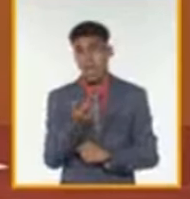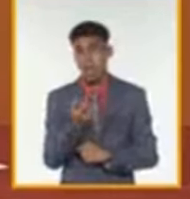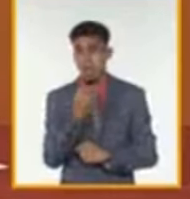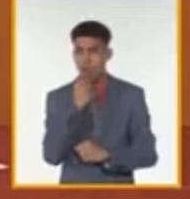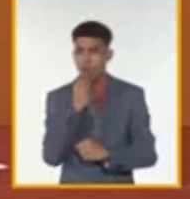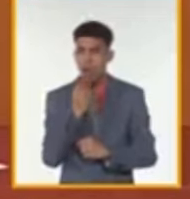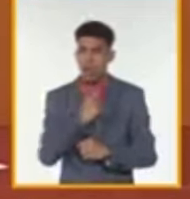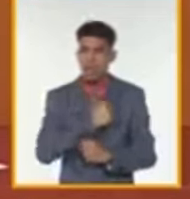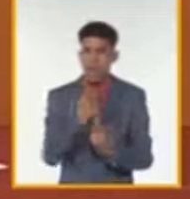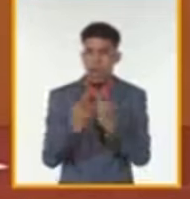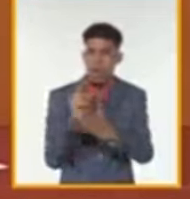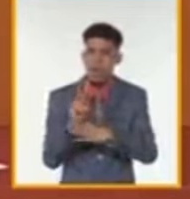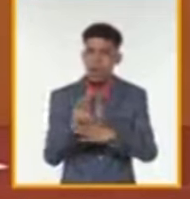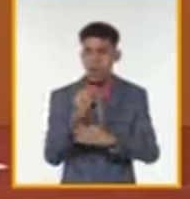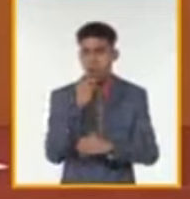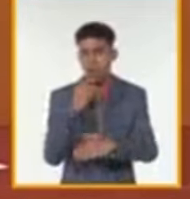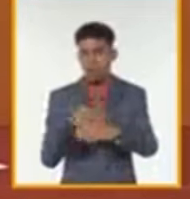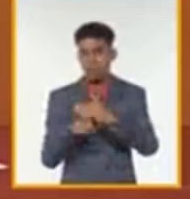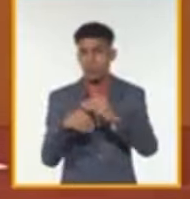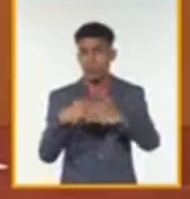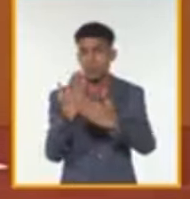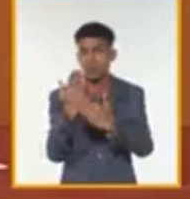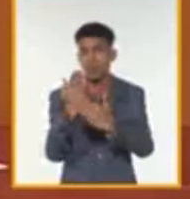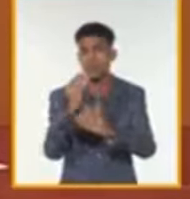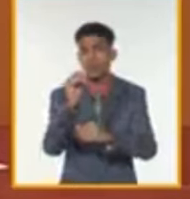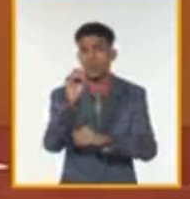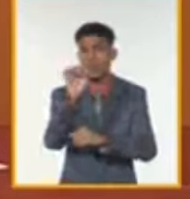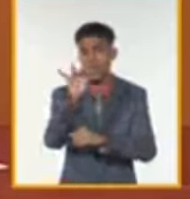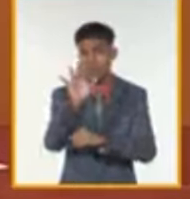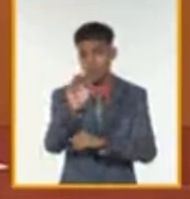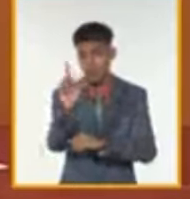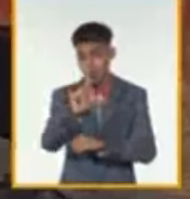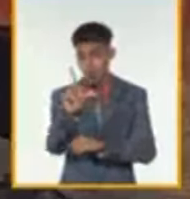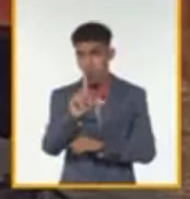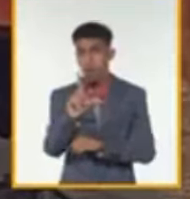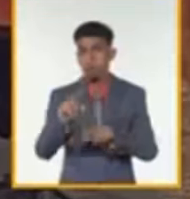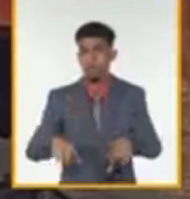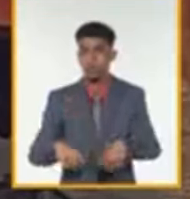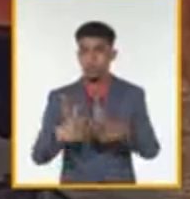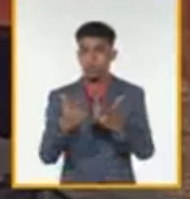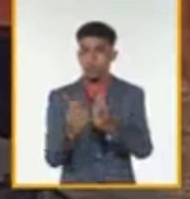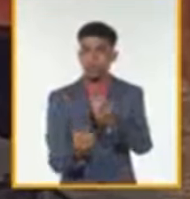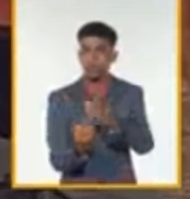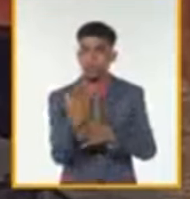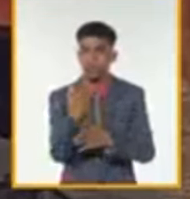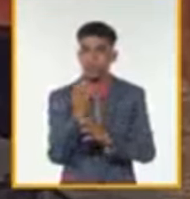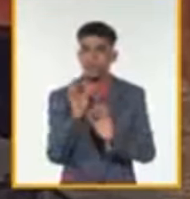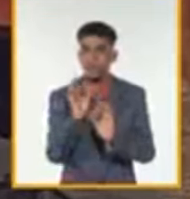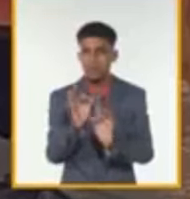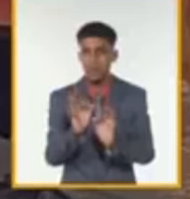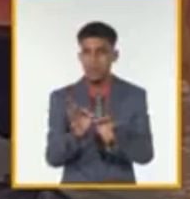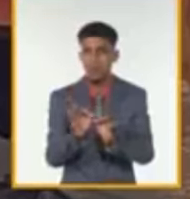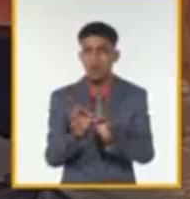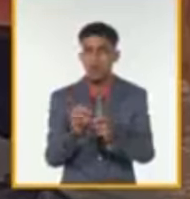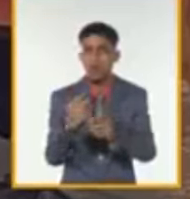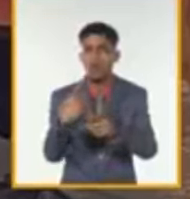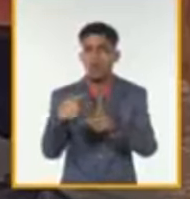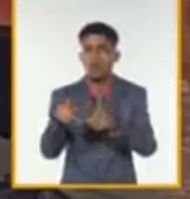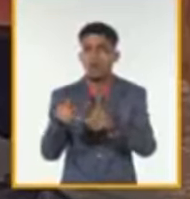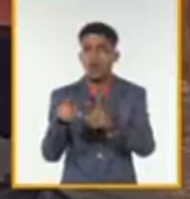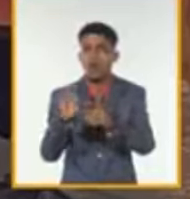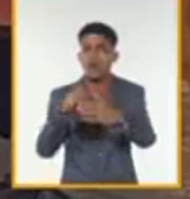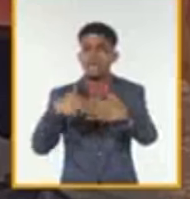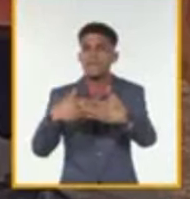años de fundada el lunes 15 que es también aniversario recordaban los compañeros de la fundación de smh de B la emisora